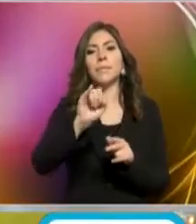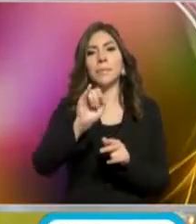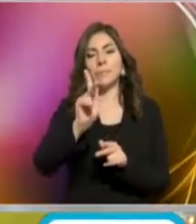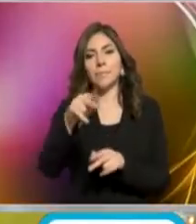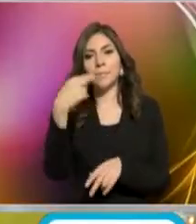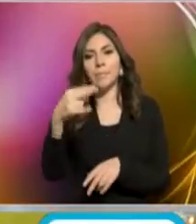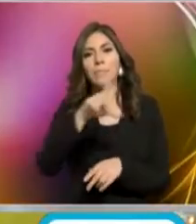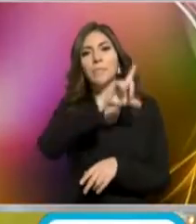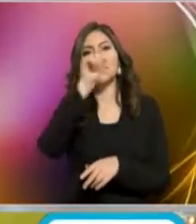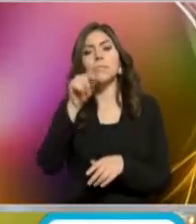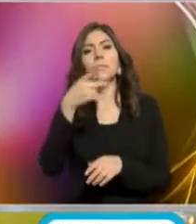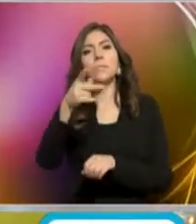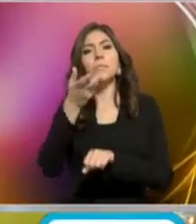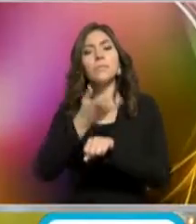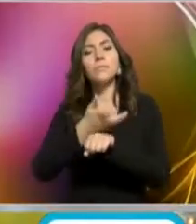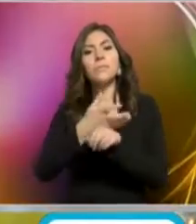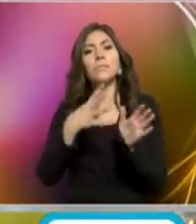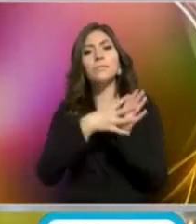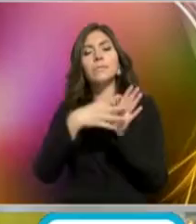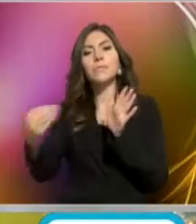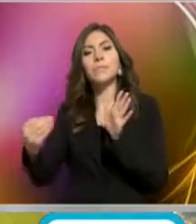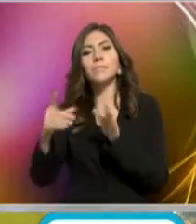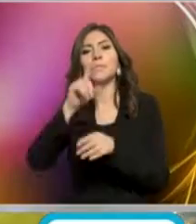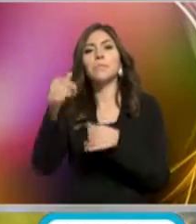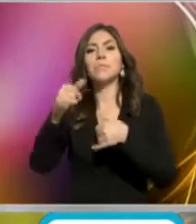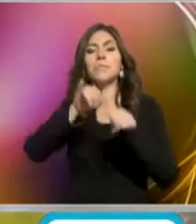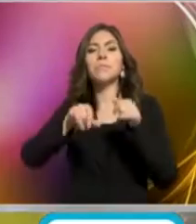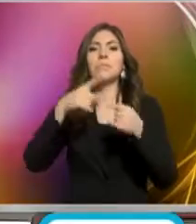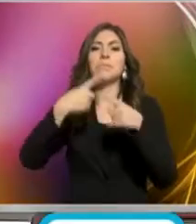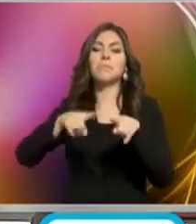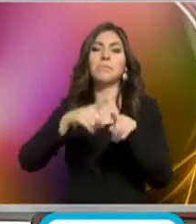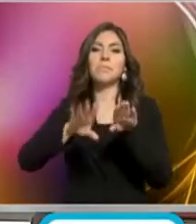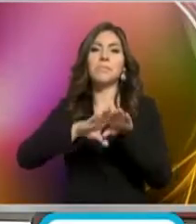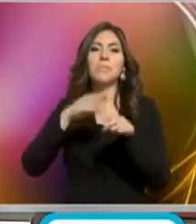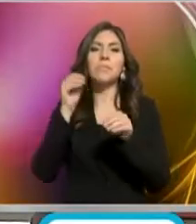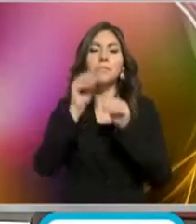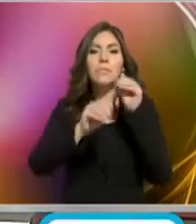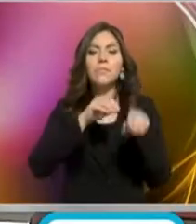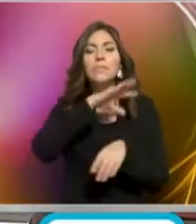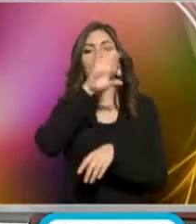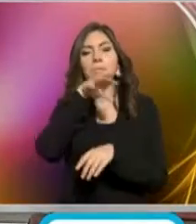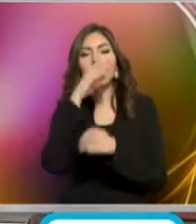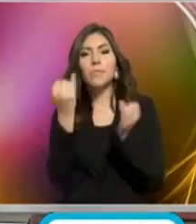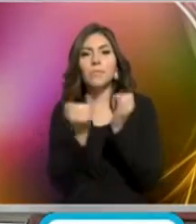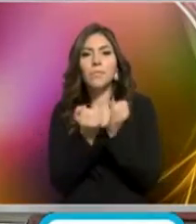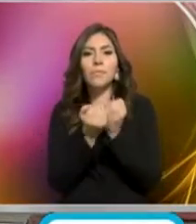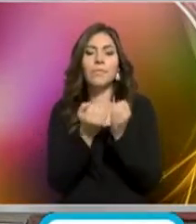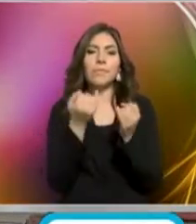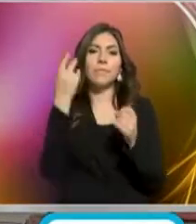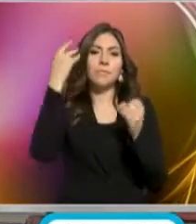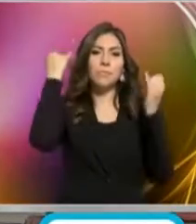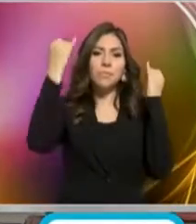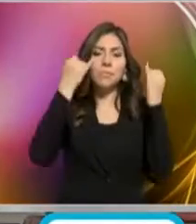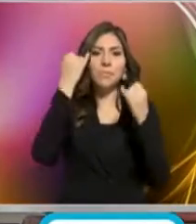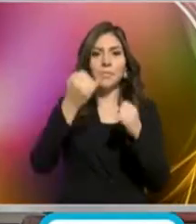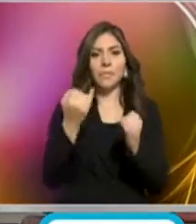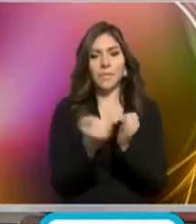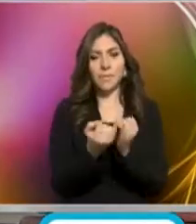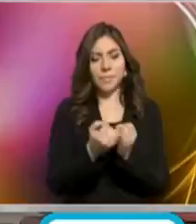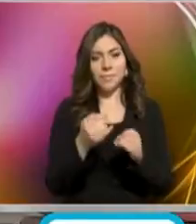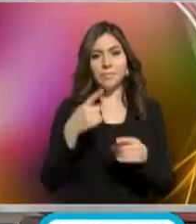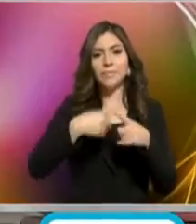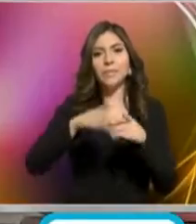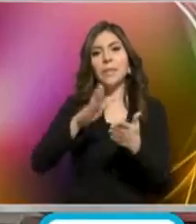hicieron ahí una variación y le pusieron ingredientes que son del gusto de todos, como cebolla, pero Como no cebolla. caramelizada, es invento Caramelizada, tuyo, sin me gusta.